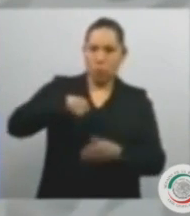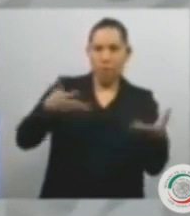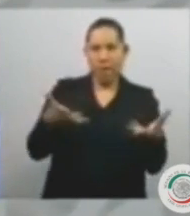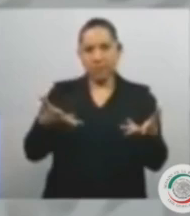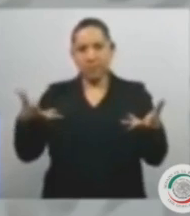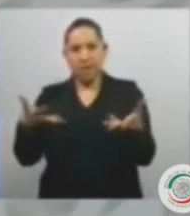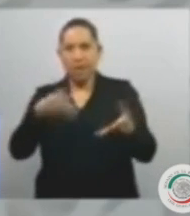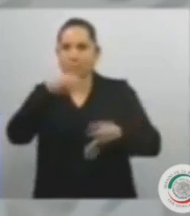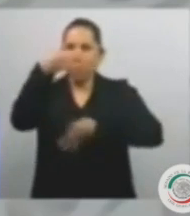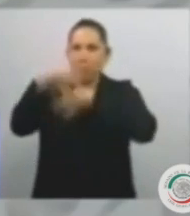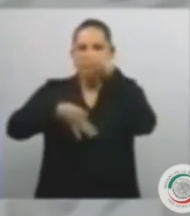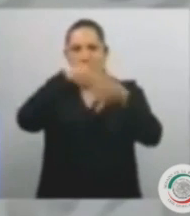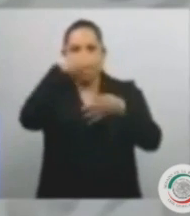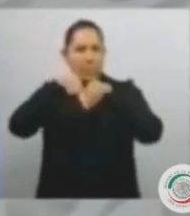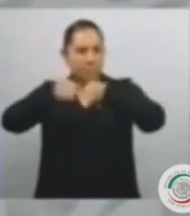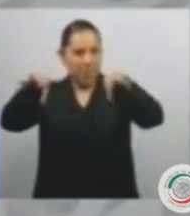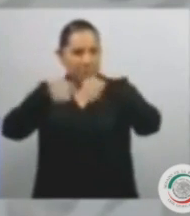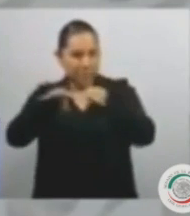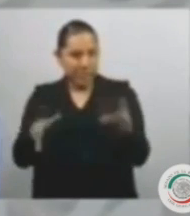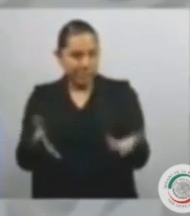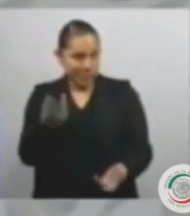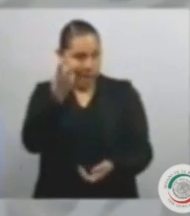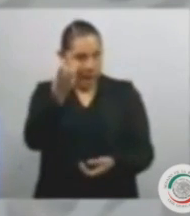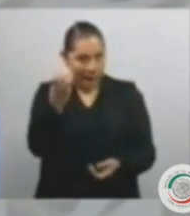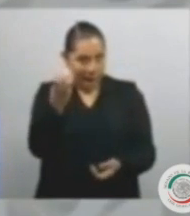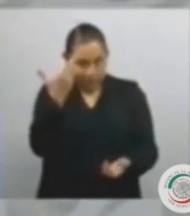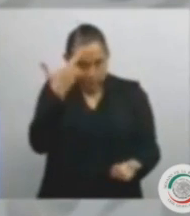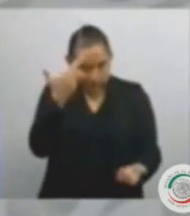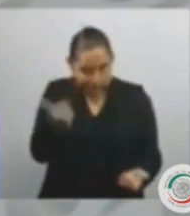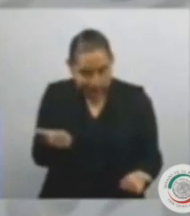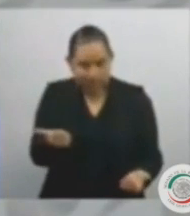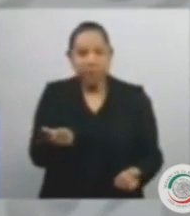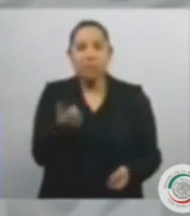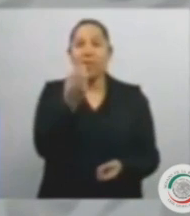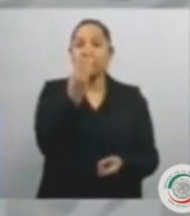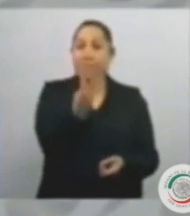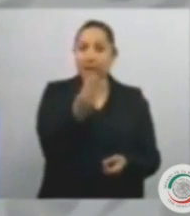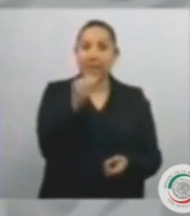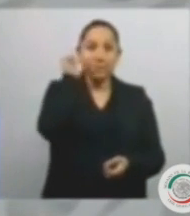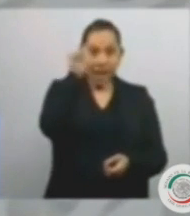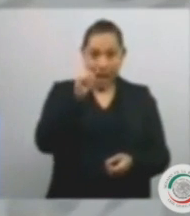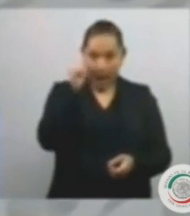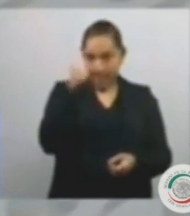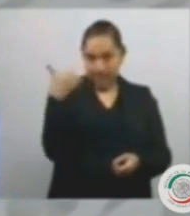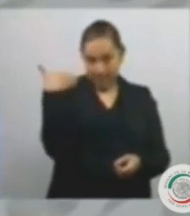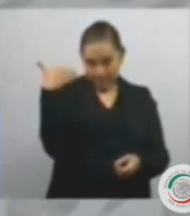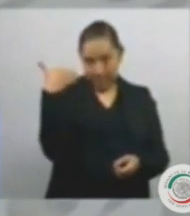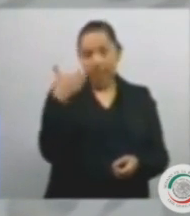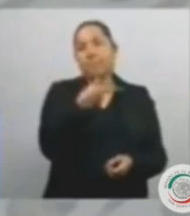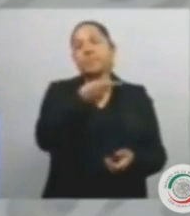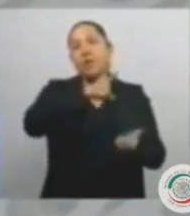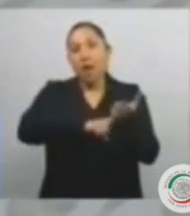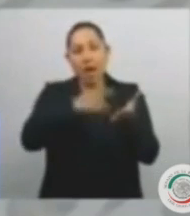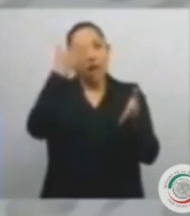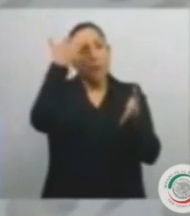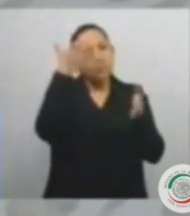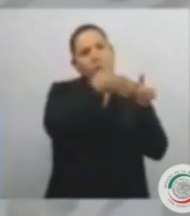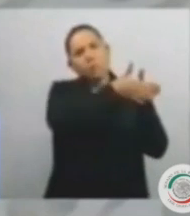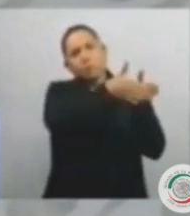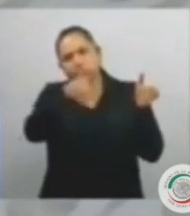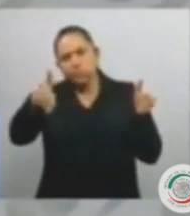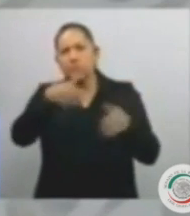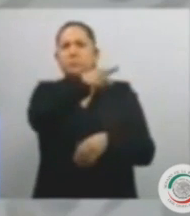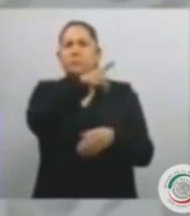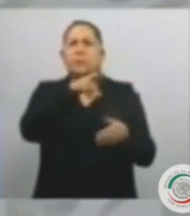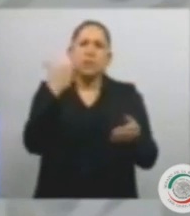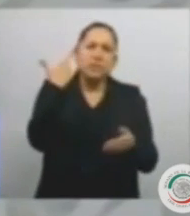el sentido de que a partir del 3 de abril cese la difusión íntegra en medios. Si bien